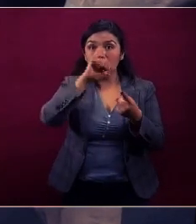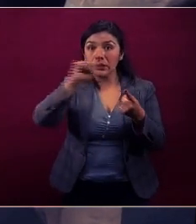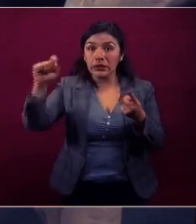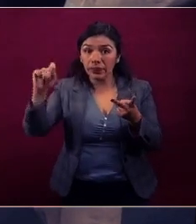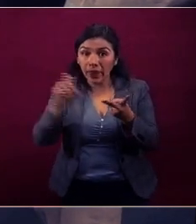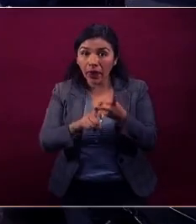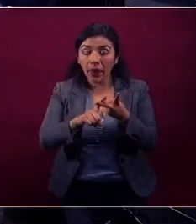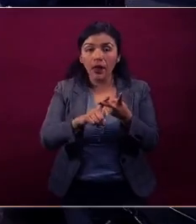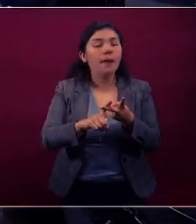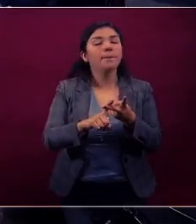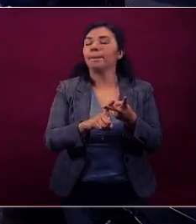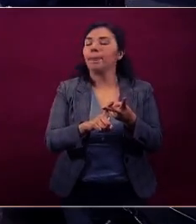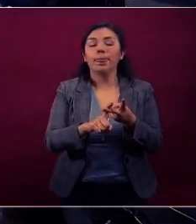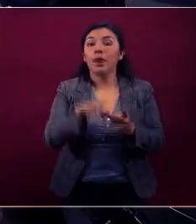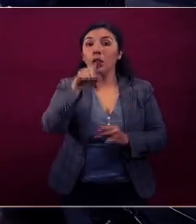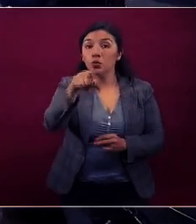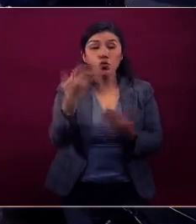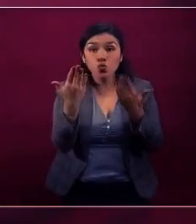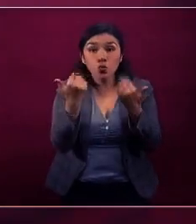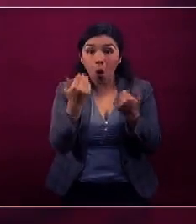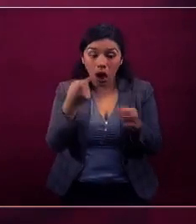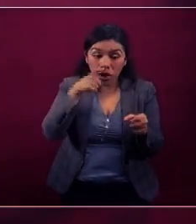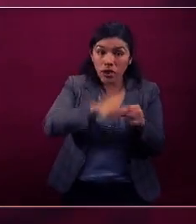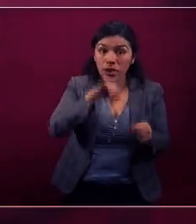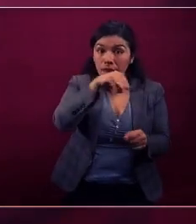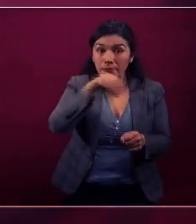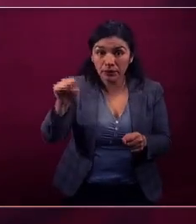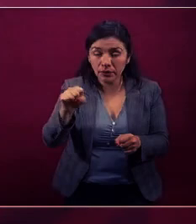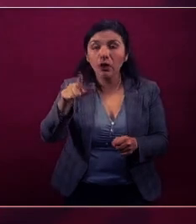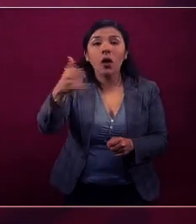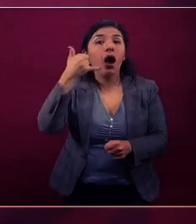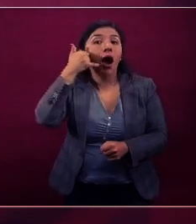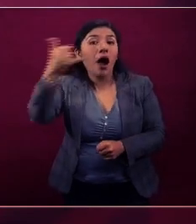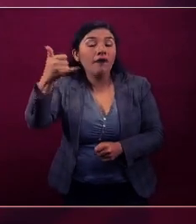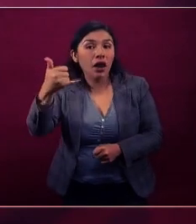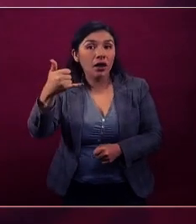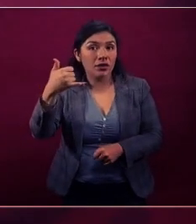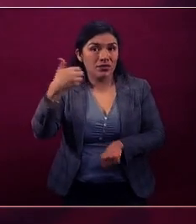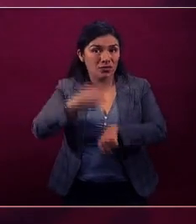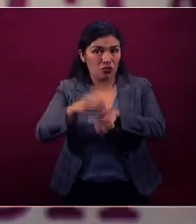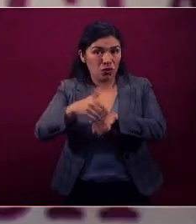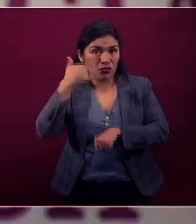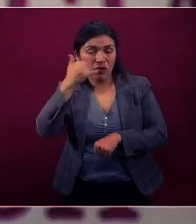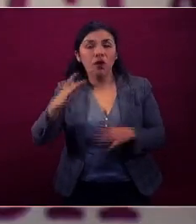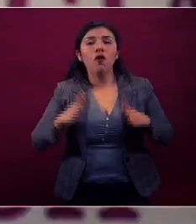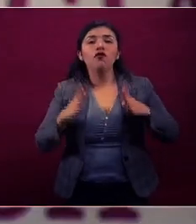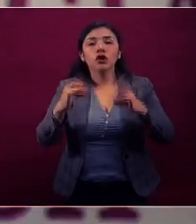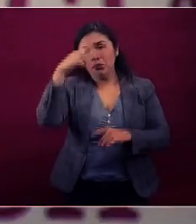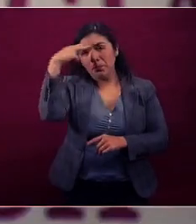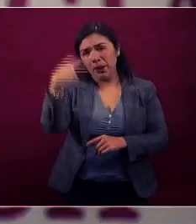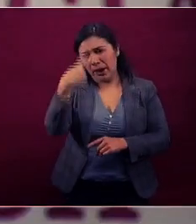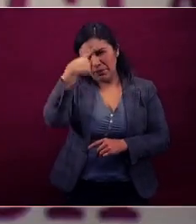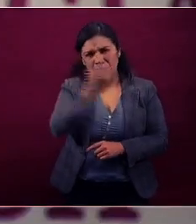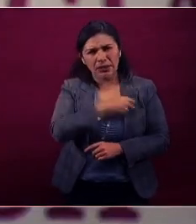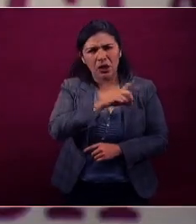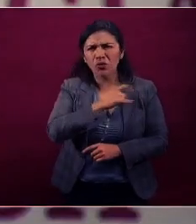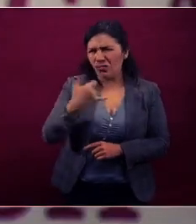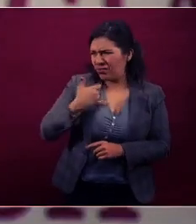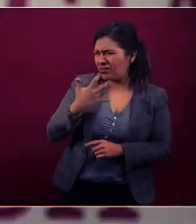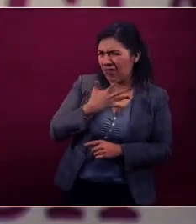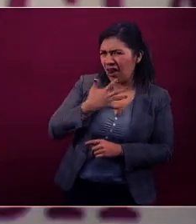no. Si tú no eres derechohabiente, hablas al teléfono que dimos de la Fundación Mexicana para la Salud, no sé si la tienen